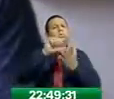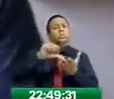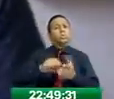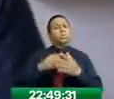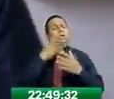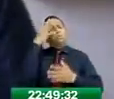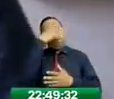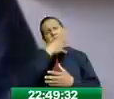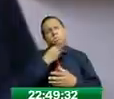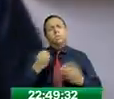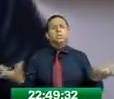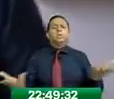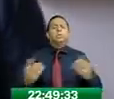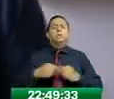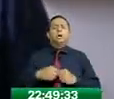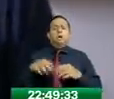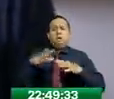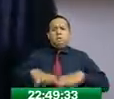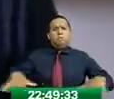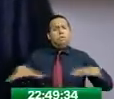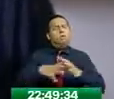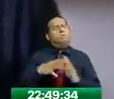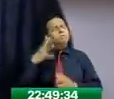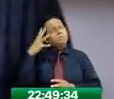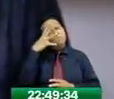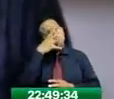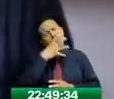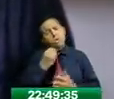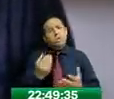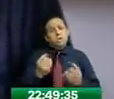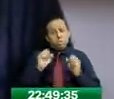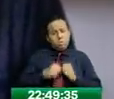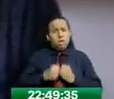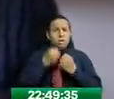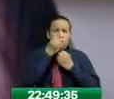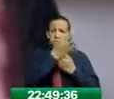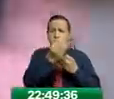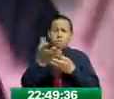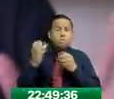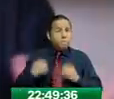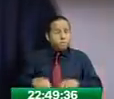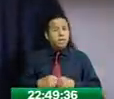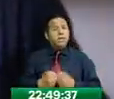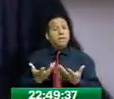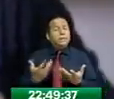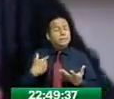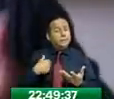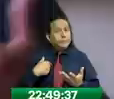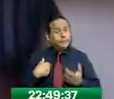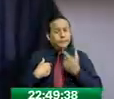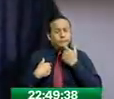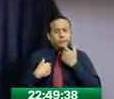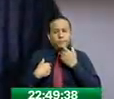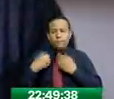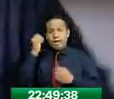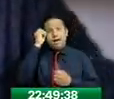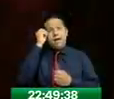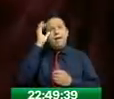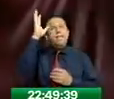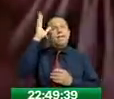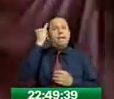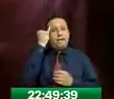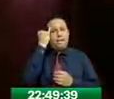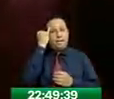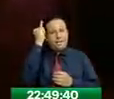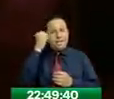tantas cosas lindas como para compartir. Entonces, de ahí más o menos nació esa idea de hacerle una